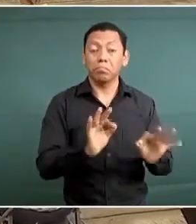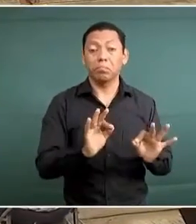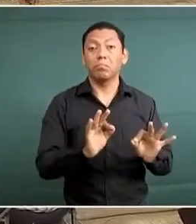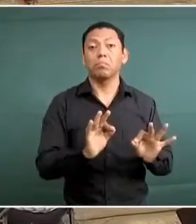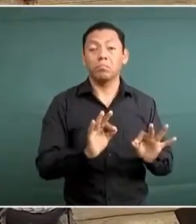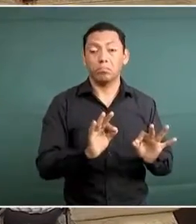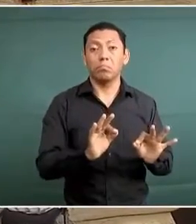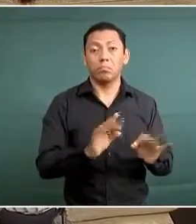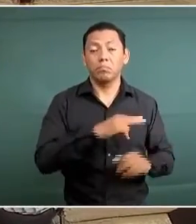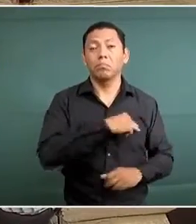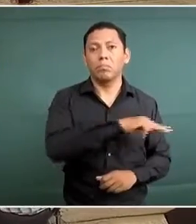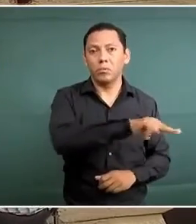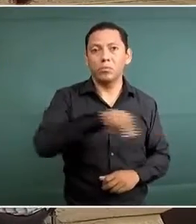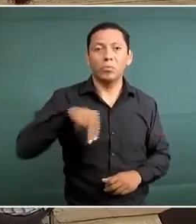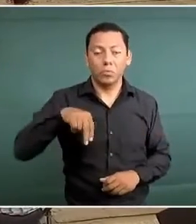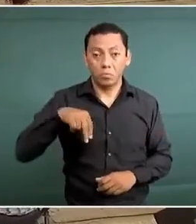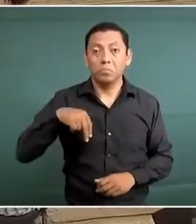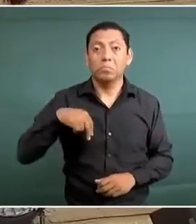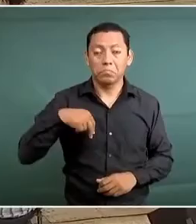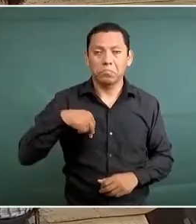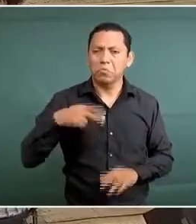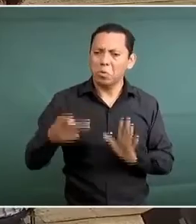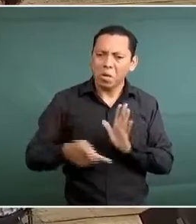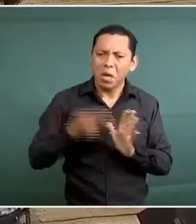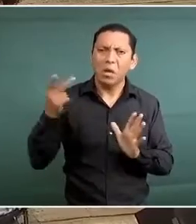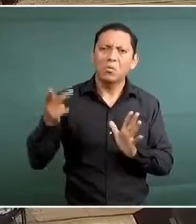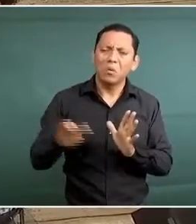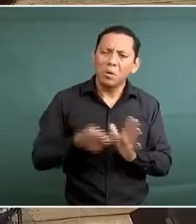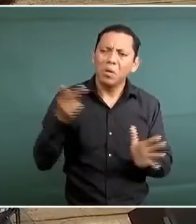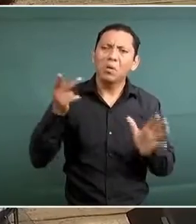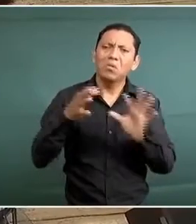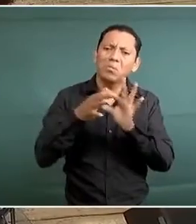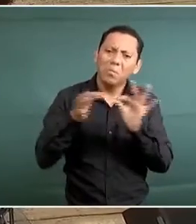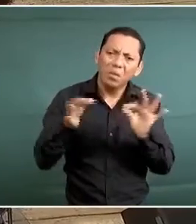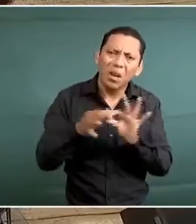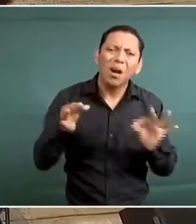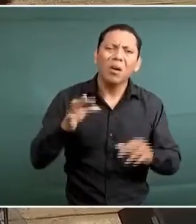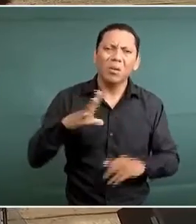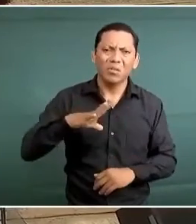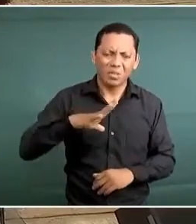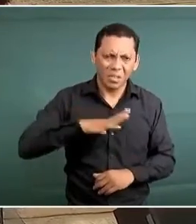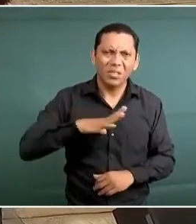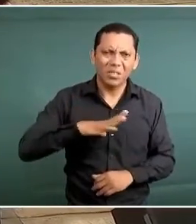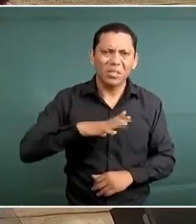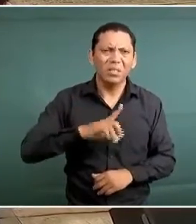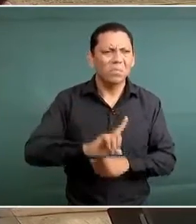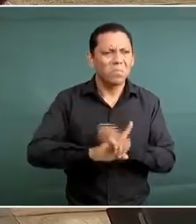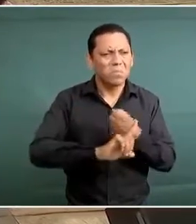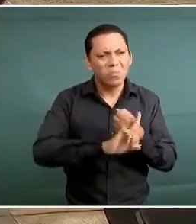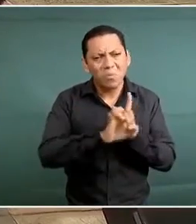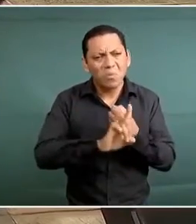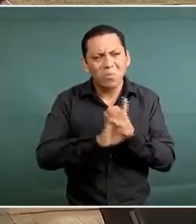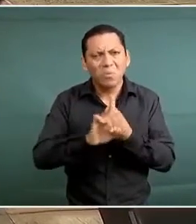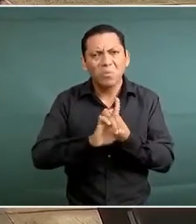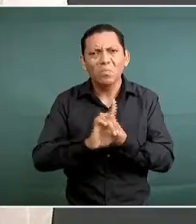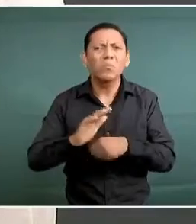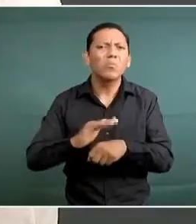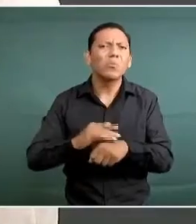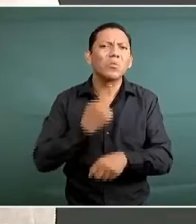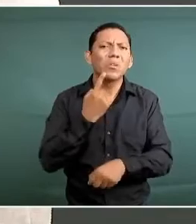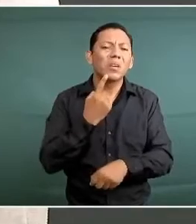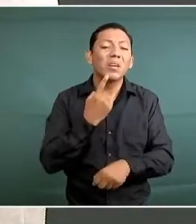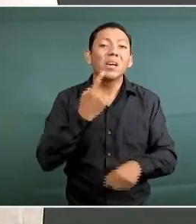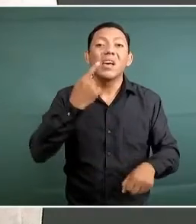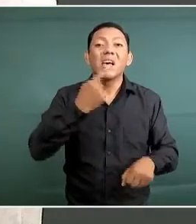Nosotros, como lo he dicho, hemos tenido problemas por las enfermedades